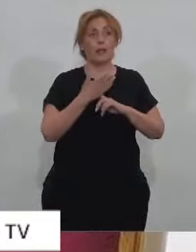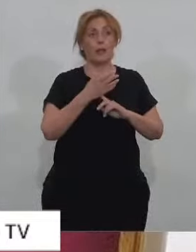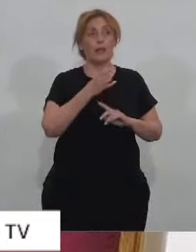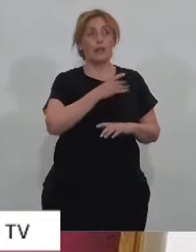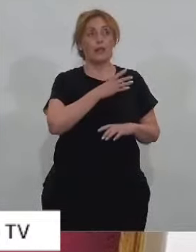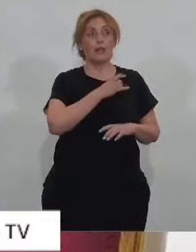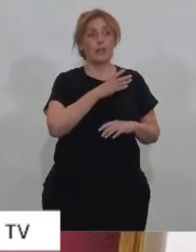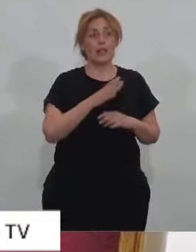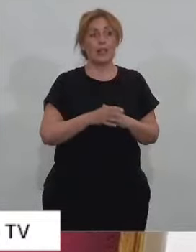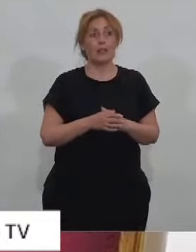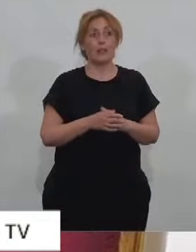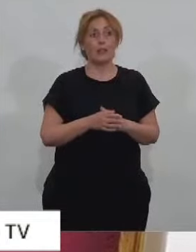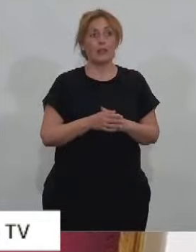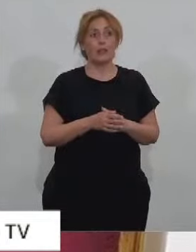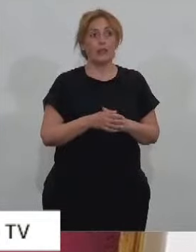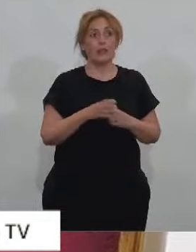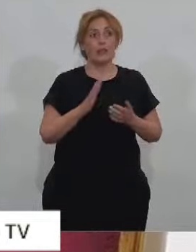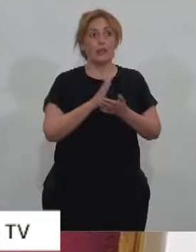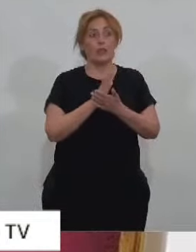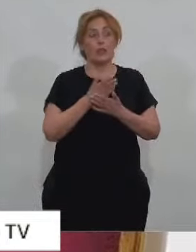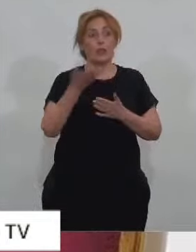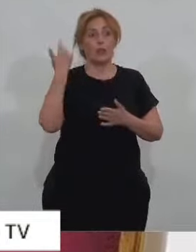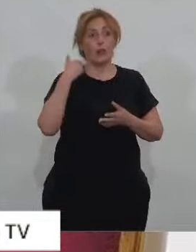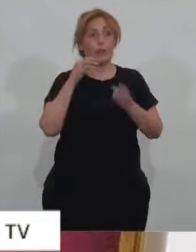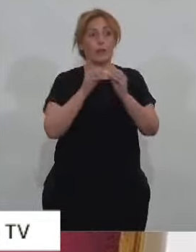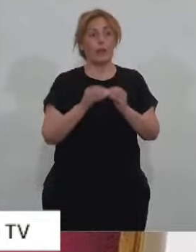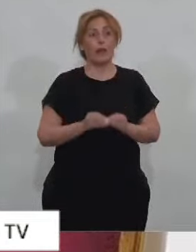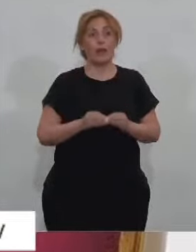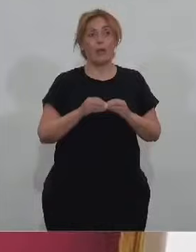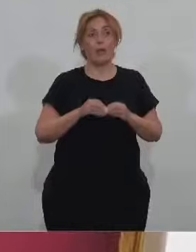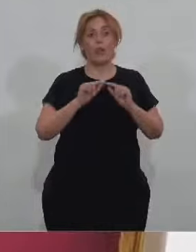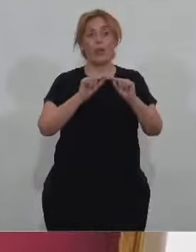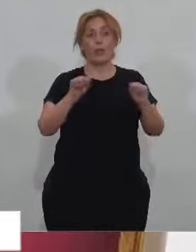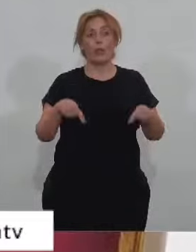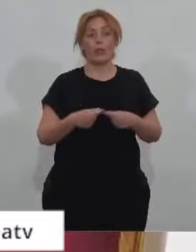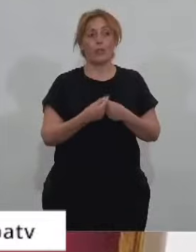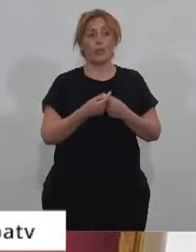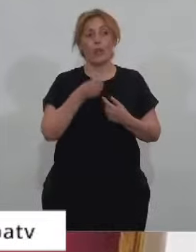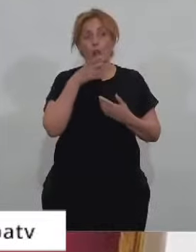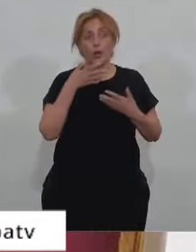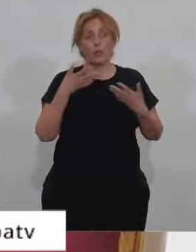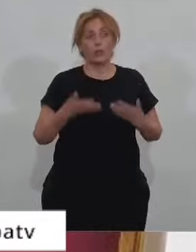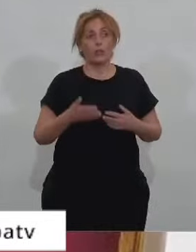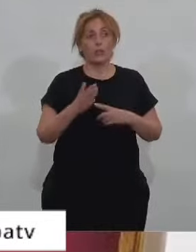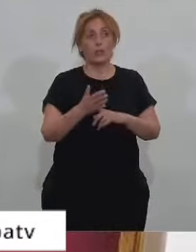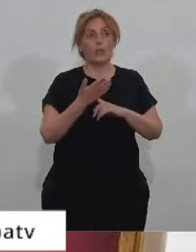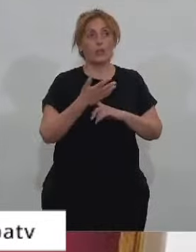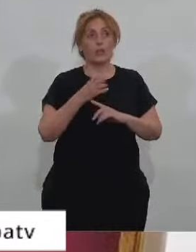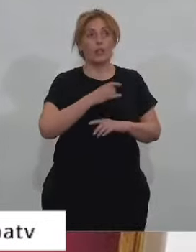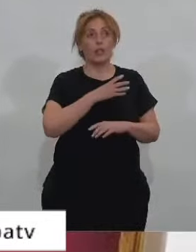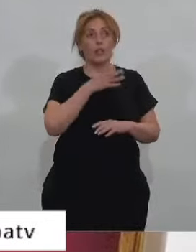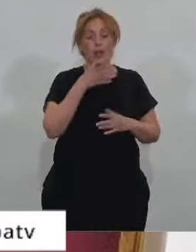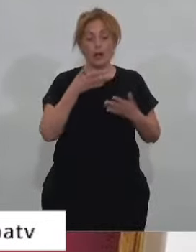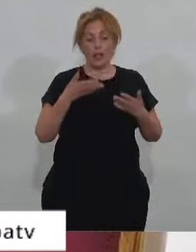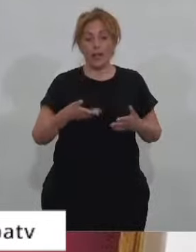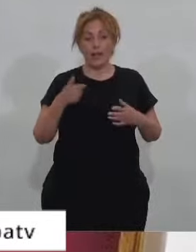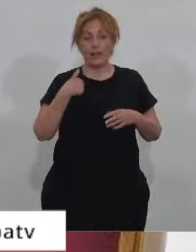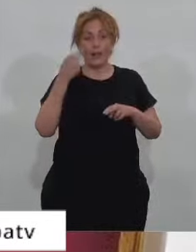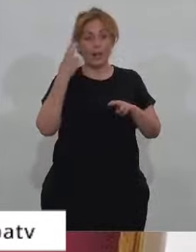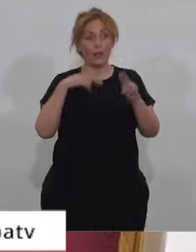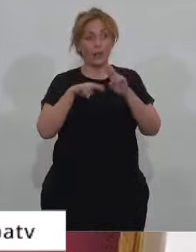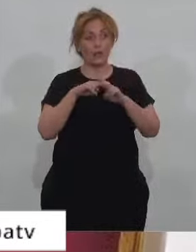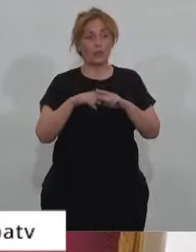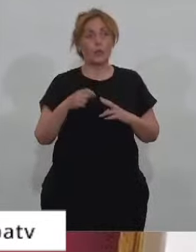del convenio. Resulta que en la actualidad, con la representación sindical que tenemos aquí en Diputación, uno de ellos no entra a formar parte de la